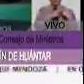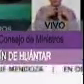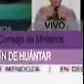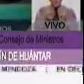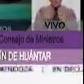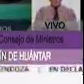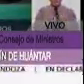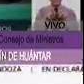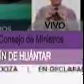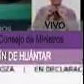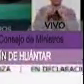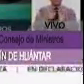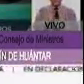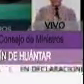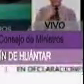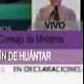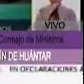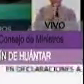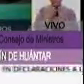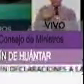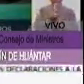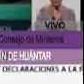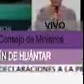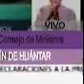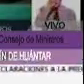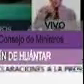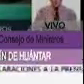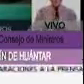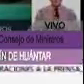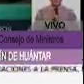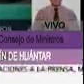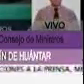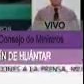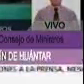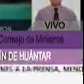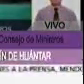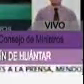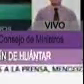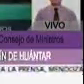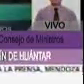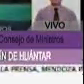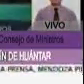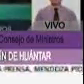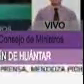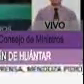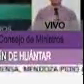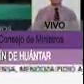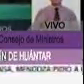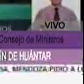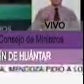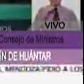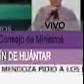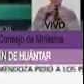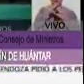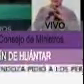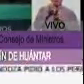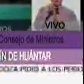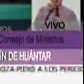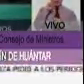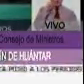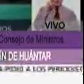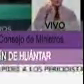que se continúe una férrea defensa del Perú en este caso. Premier, la señora Gloria Cano ha adelantado